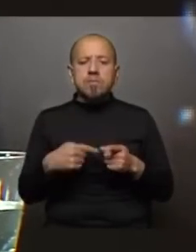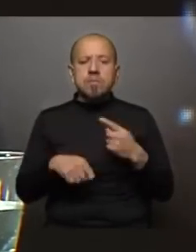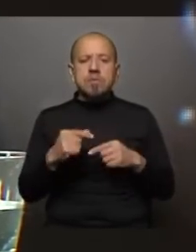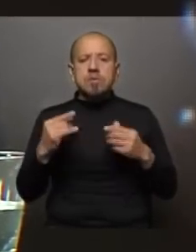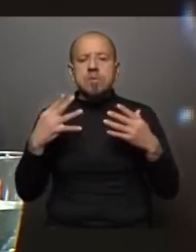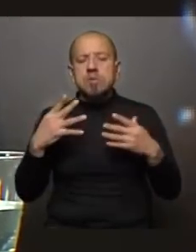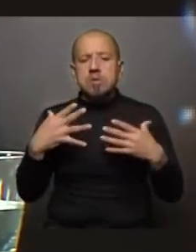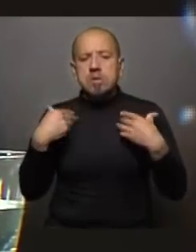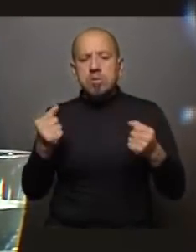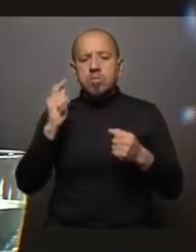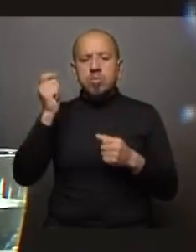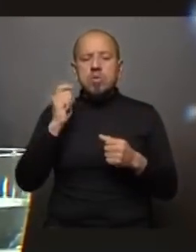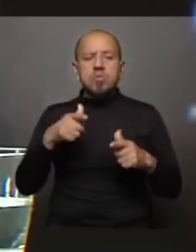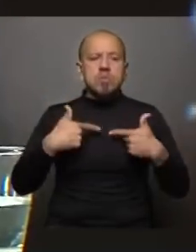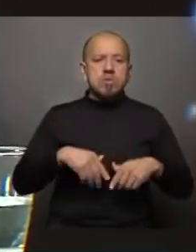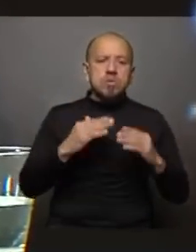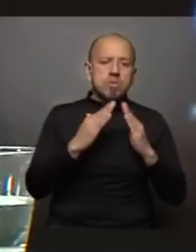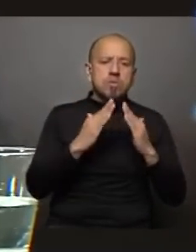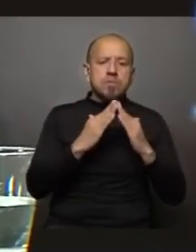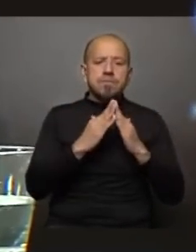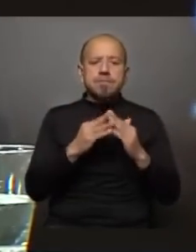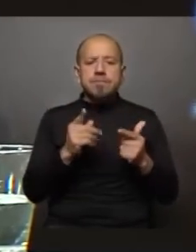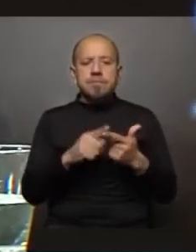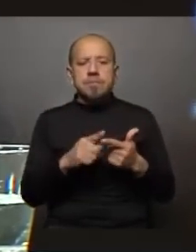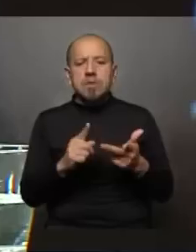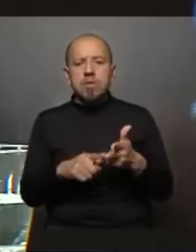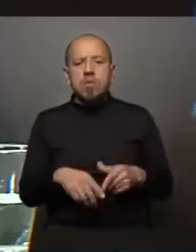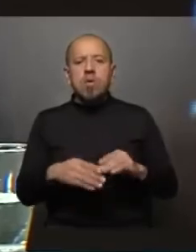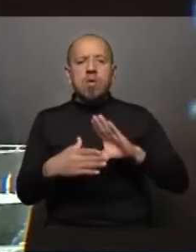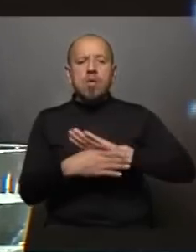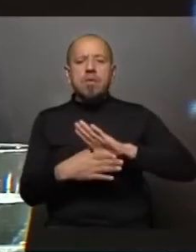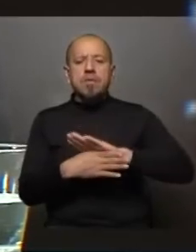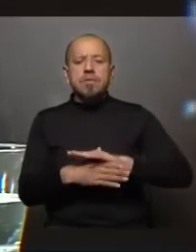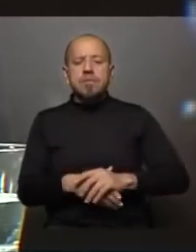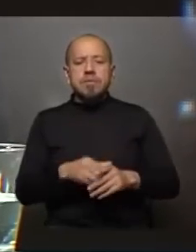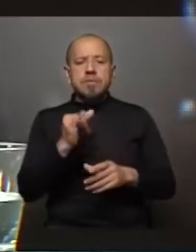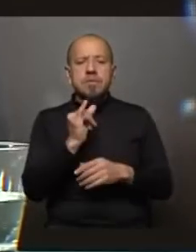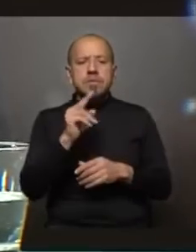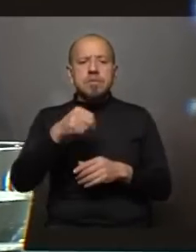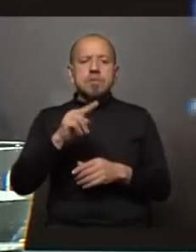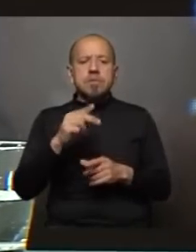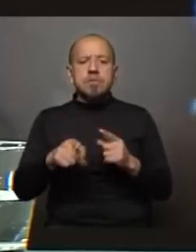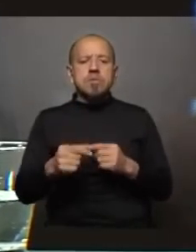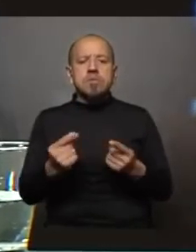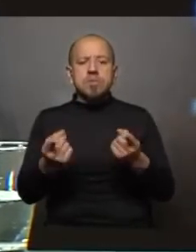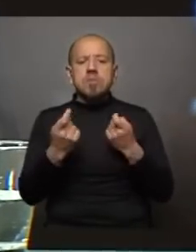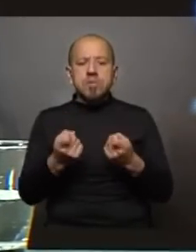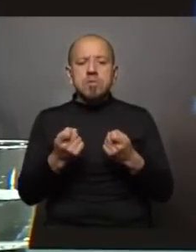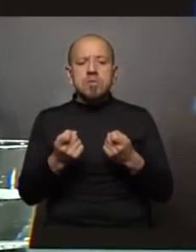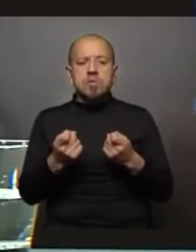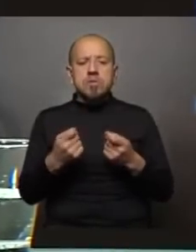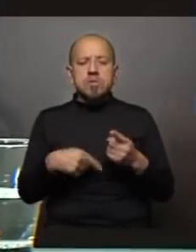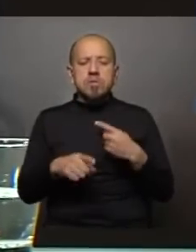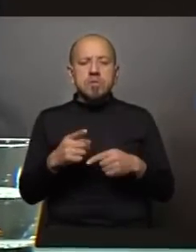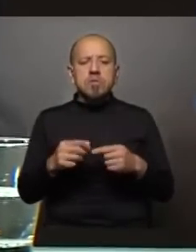pública Ministerio de vivienda eh este el mides el inau porque lo que se precisa ahí volver a